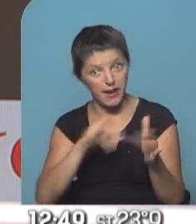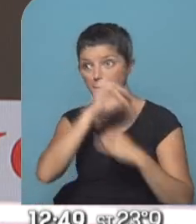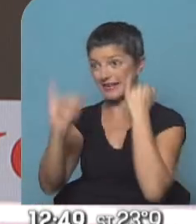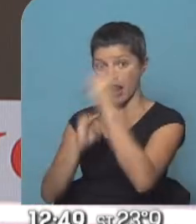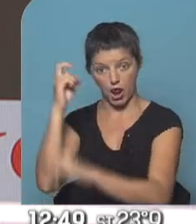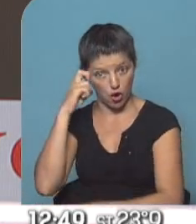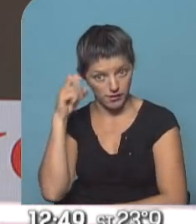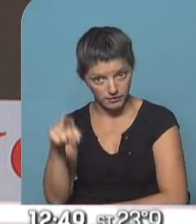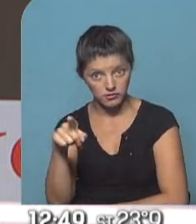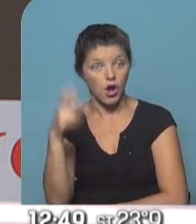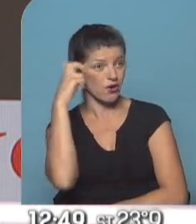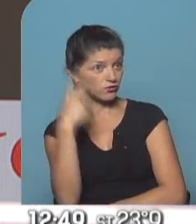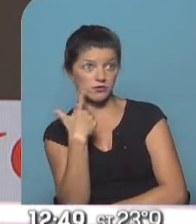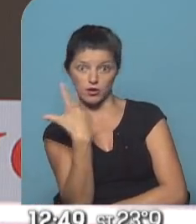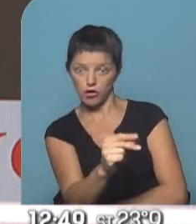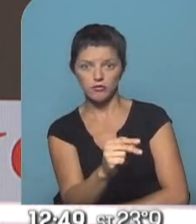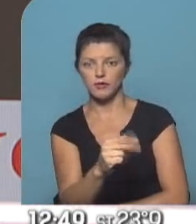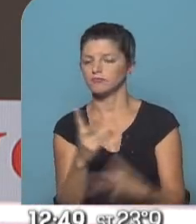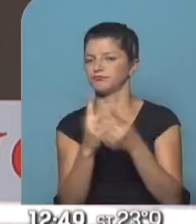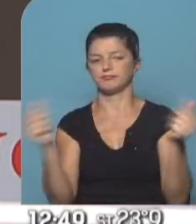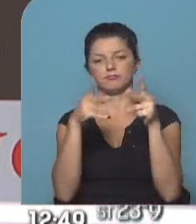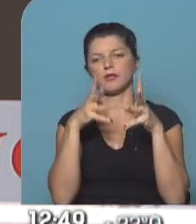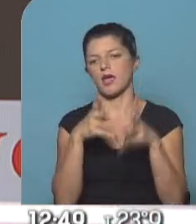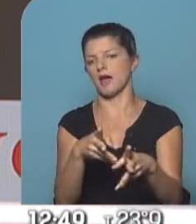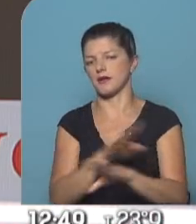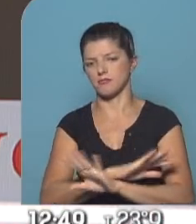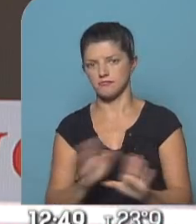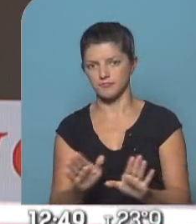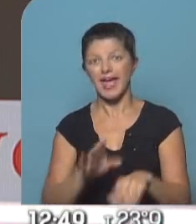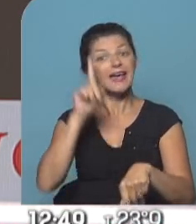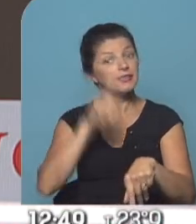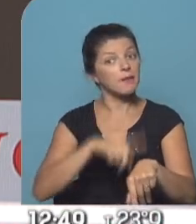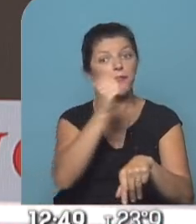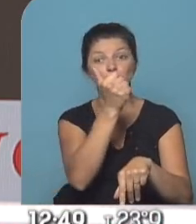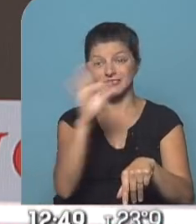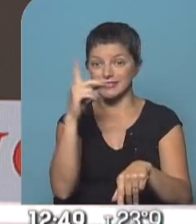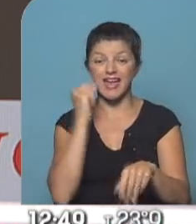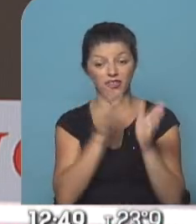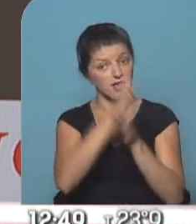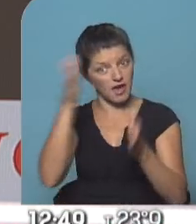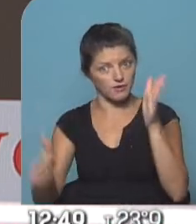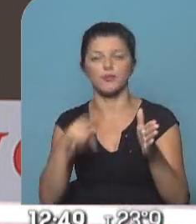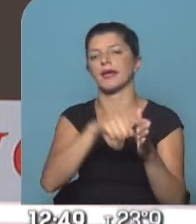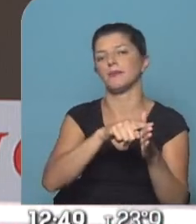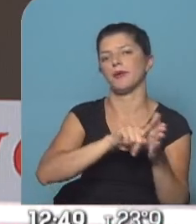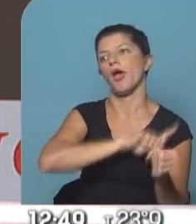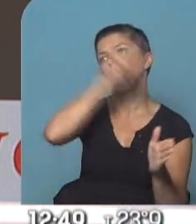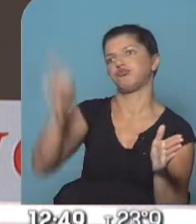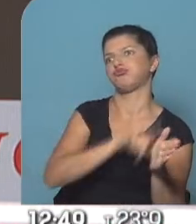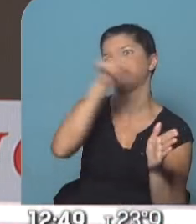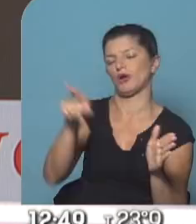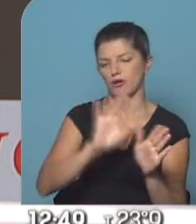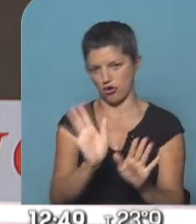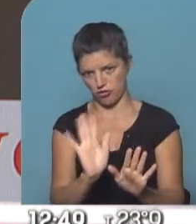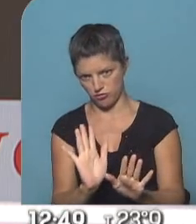dice que no, se acaba la guerra inmediatamente. Claro. Dentro claro. de esos 60 días, no es que puede estar lanzando misiles durante 2 meses.